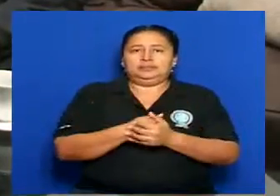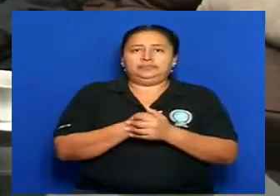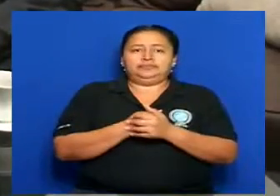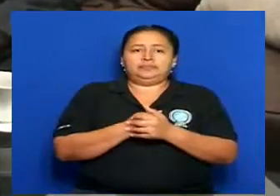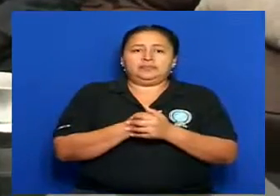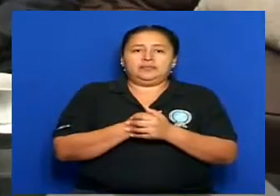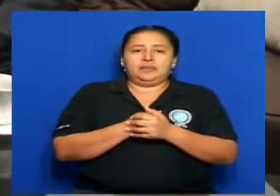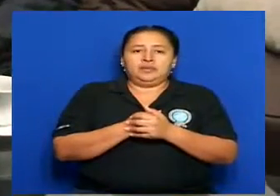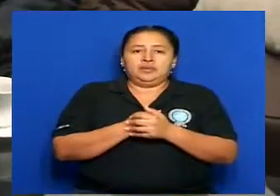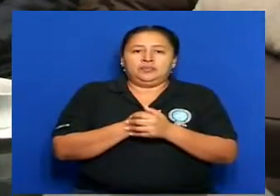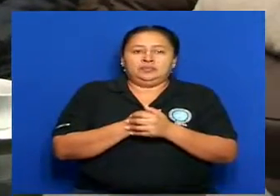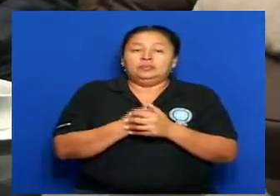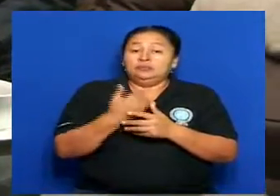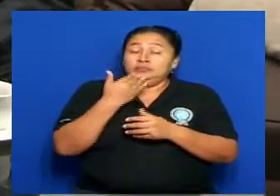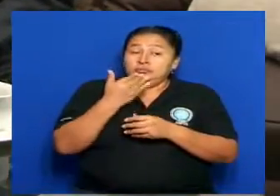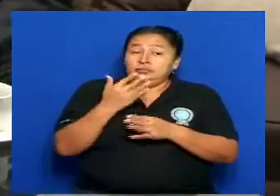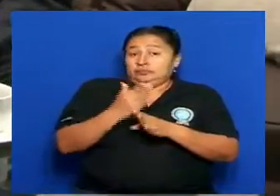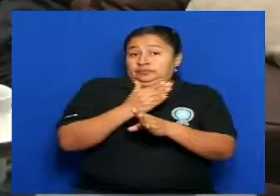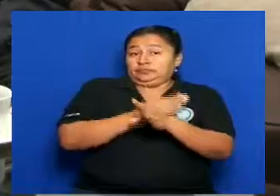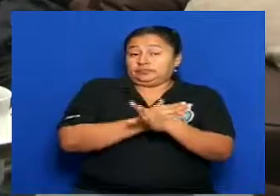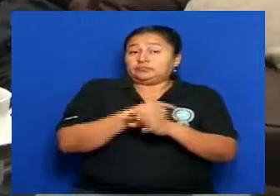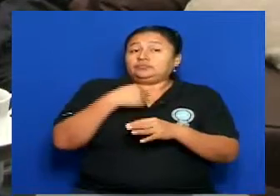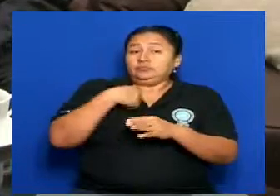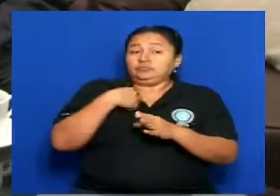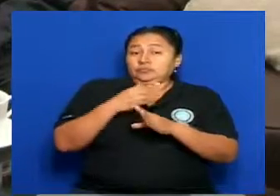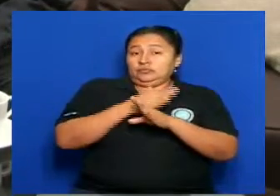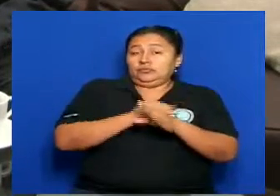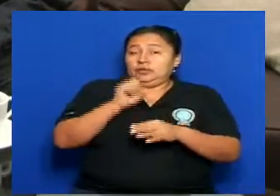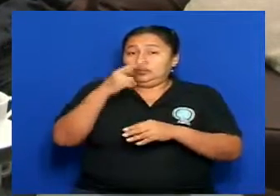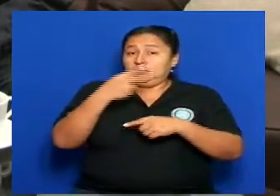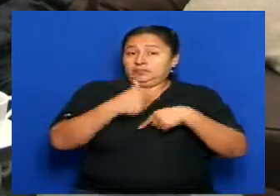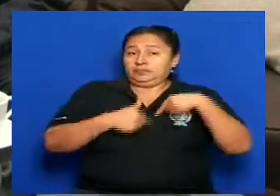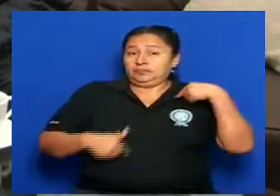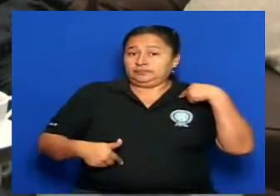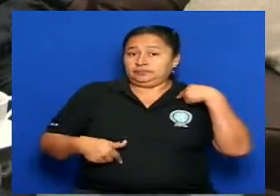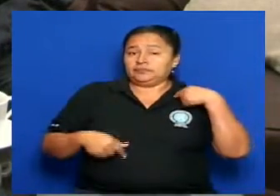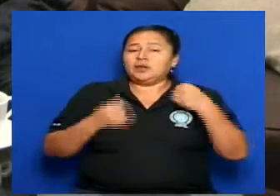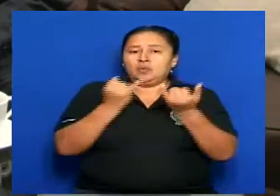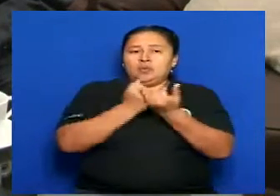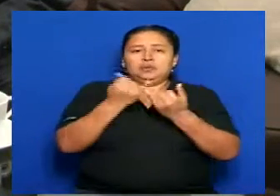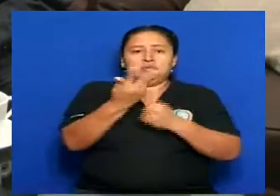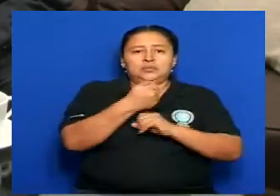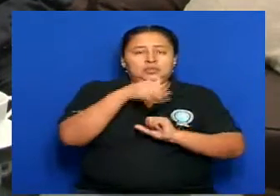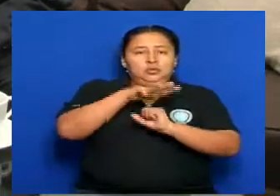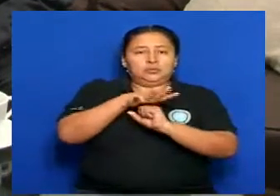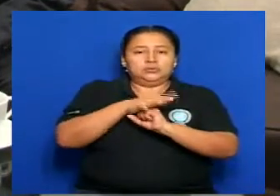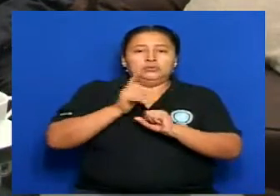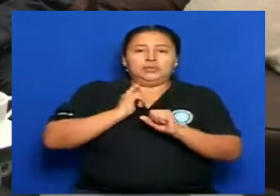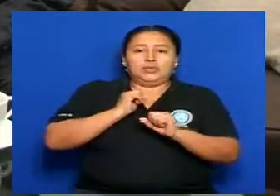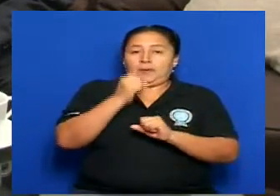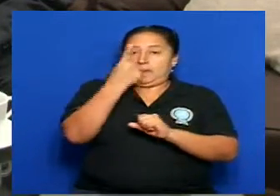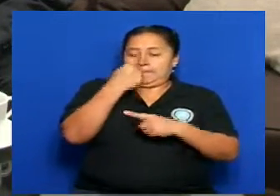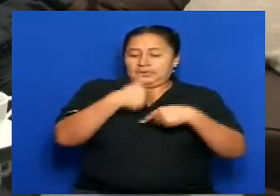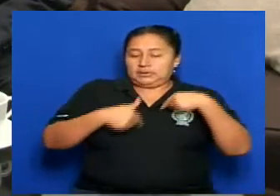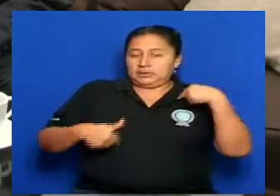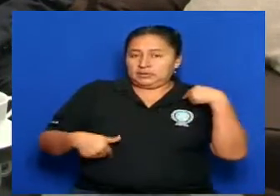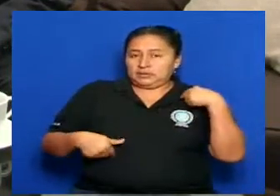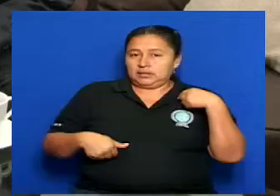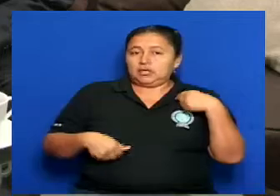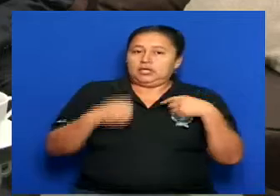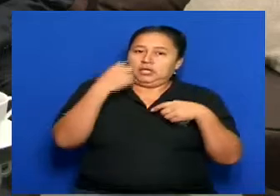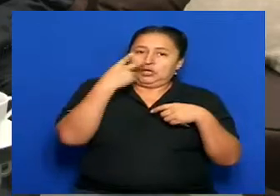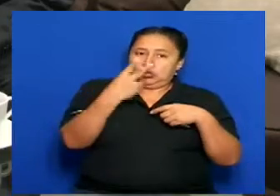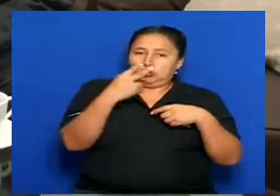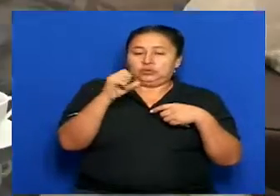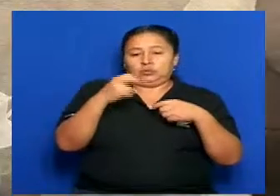bueno anteriormente yo era uno de los vicepresidentes porque la comisión como todas las comisiones funcionan tienen un presidente y